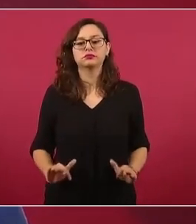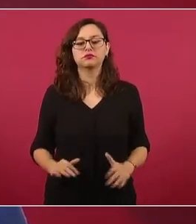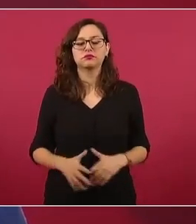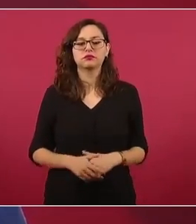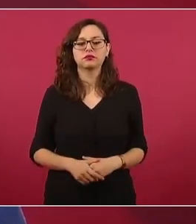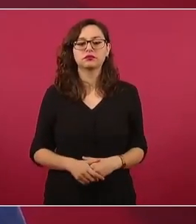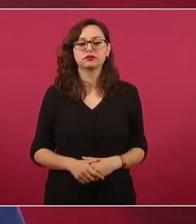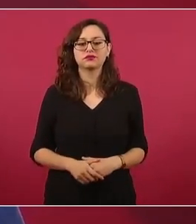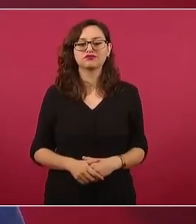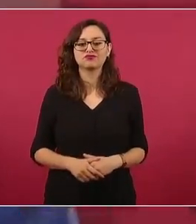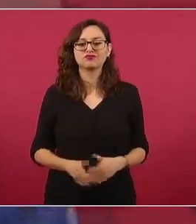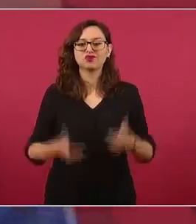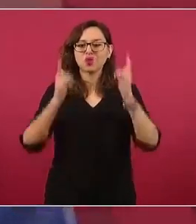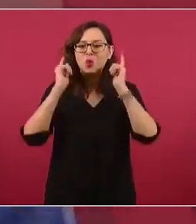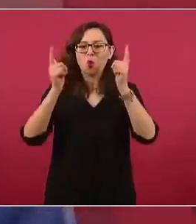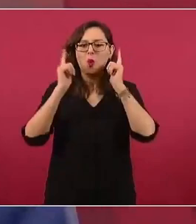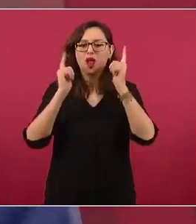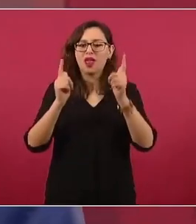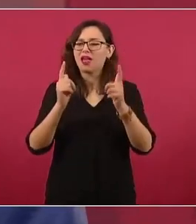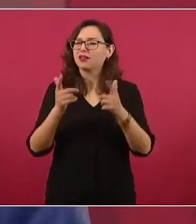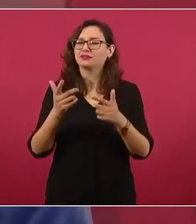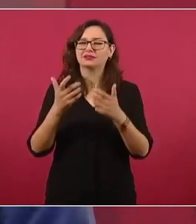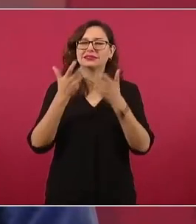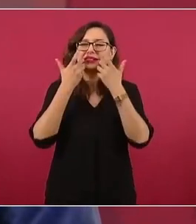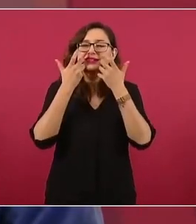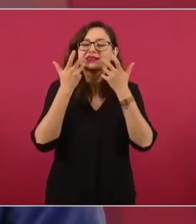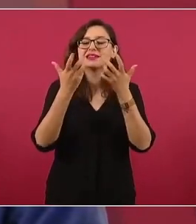Quisiera yo que fuese plena.